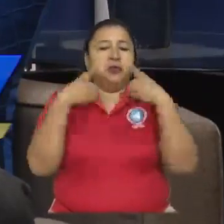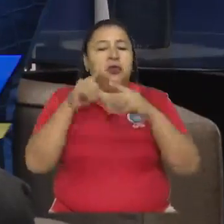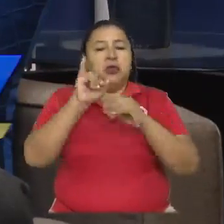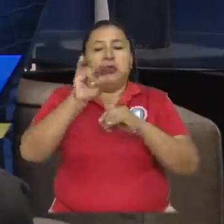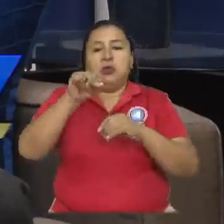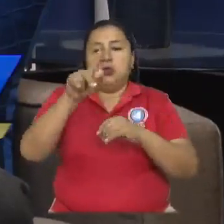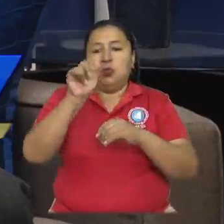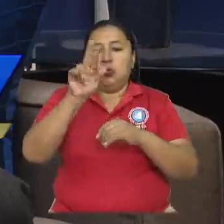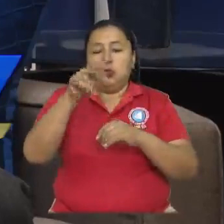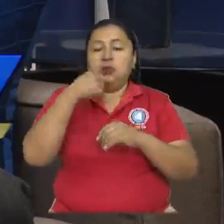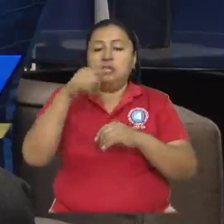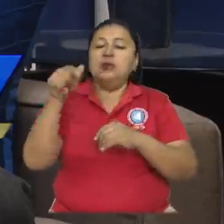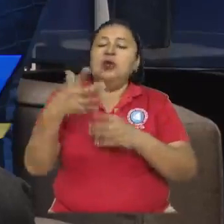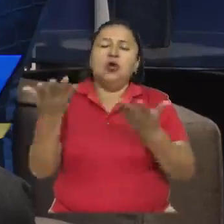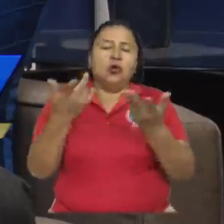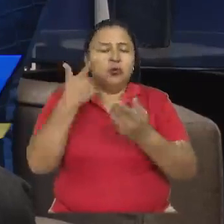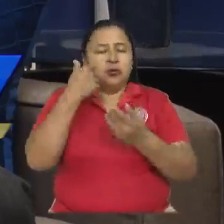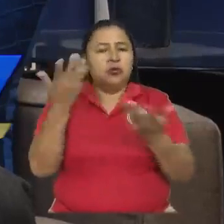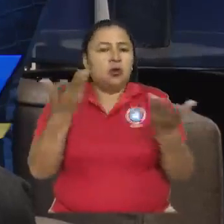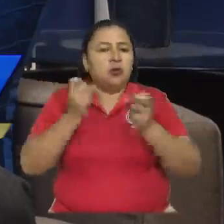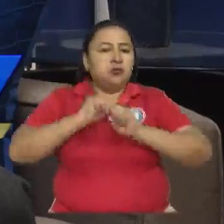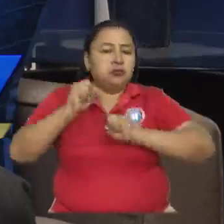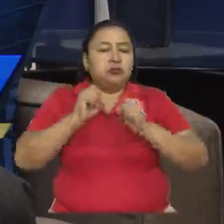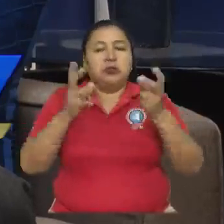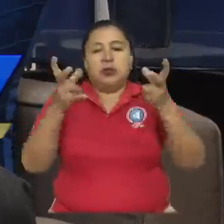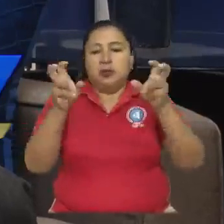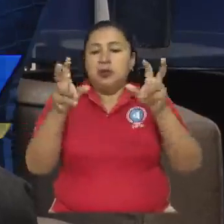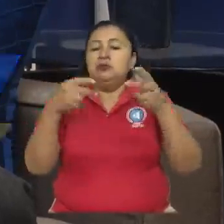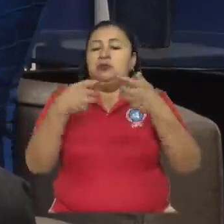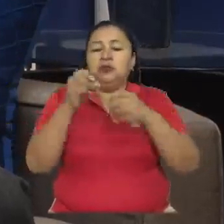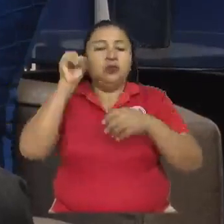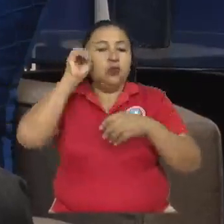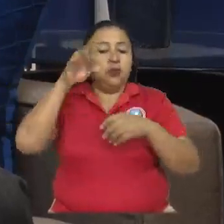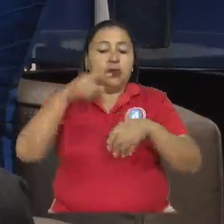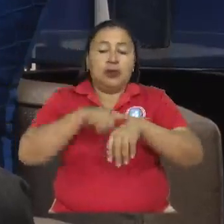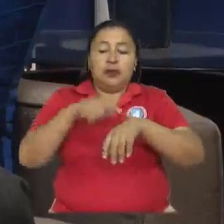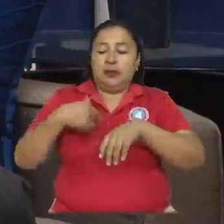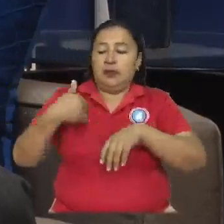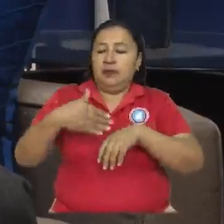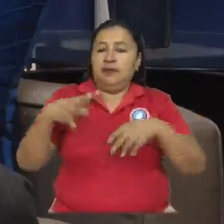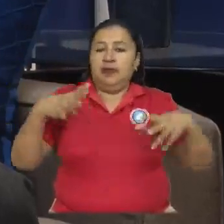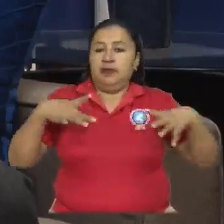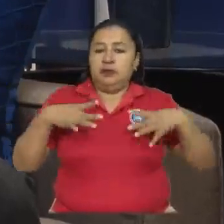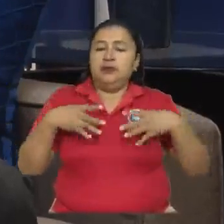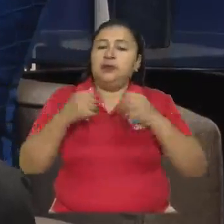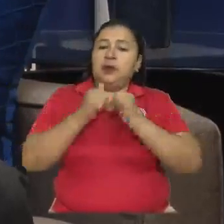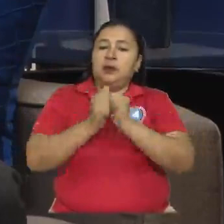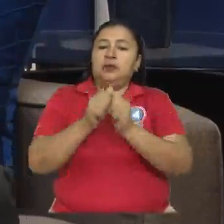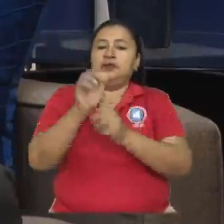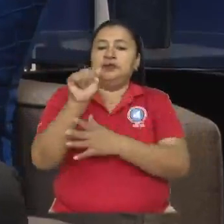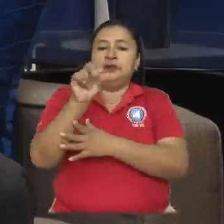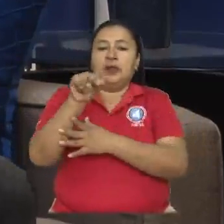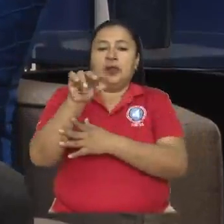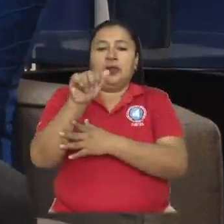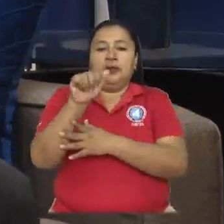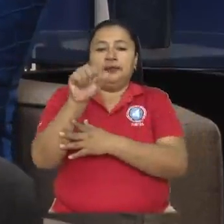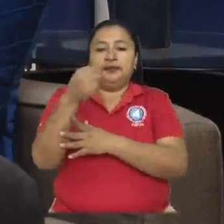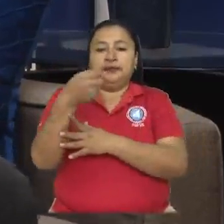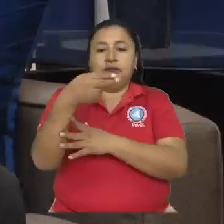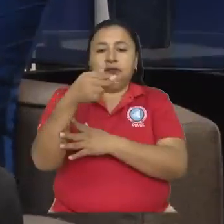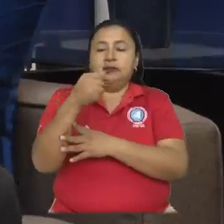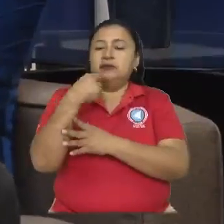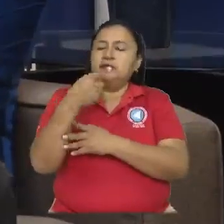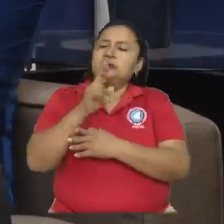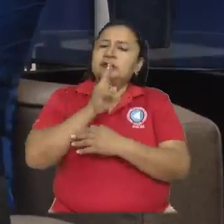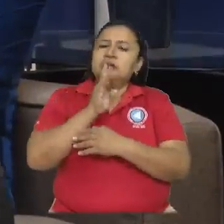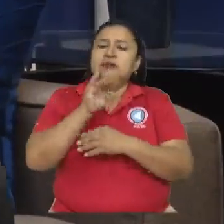dinamismo precisamente de este sector, el sector turístico, durante el periodo de vacaciones. Compañera Anaya, pues antes de irnos a la pausa, también hay un